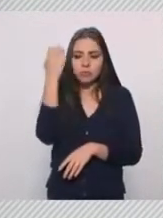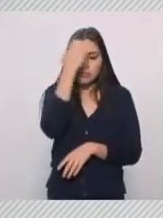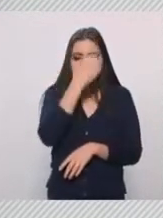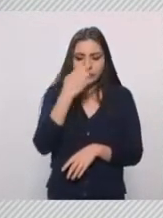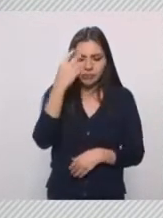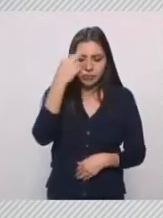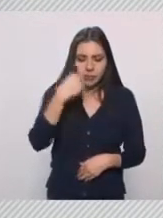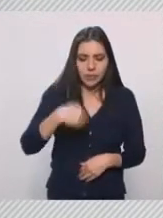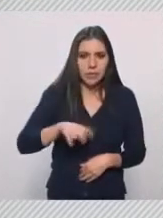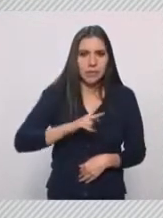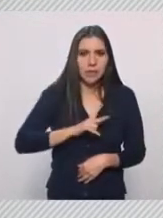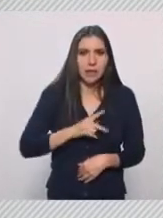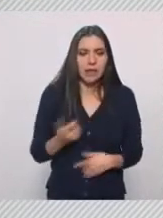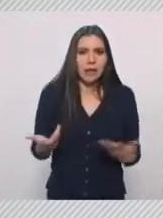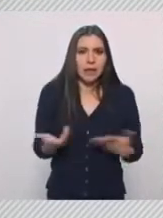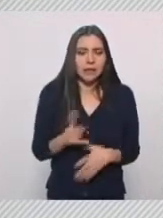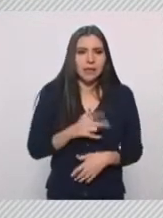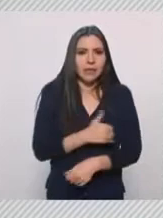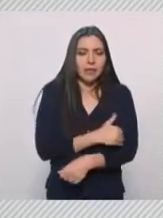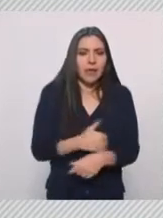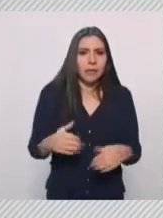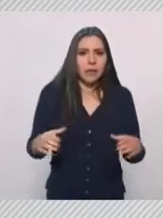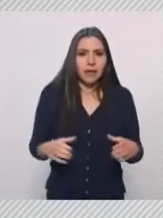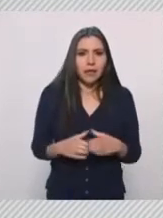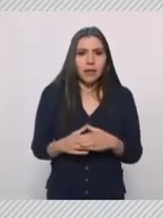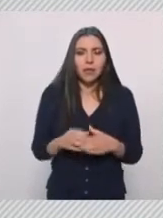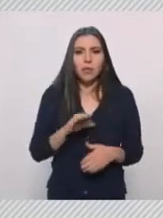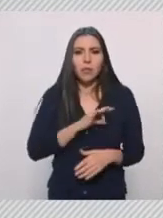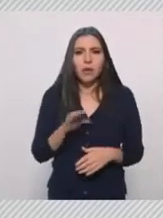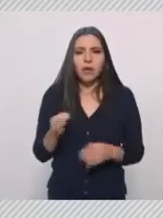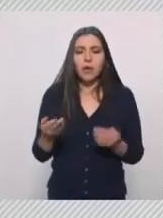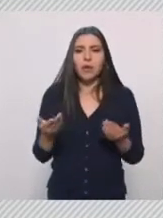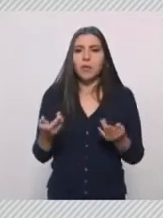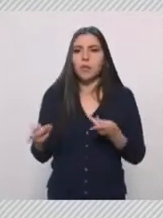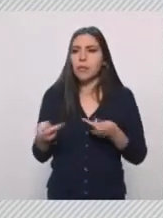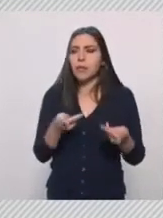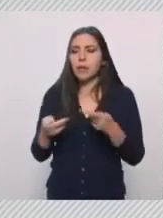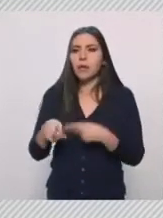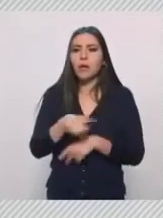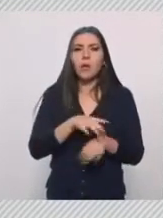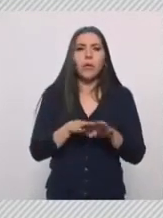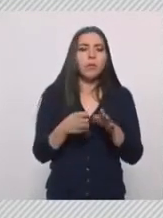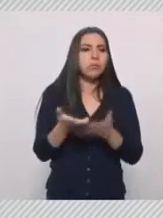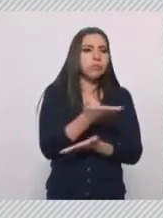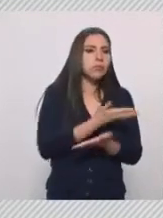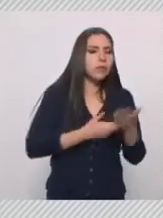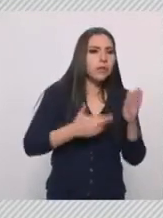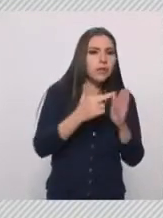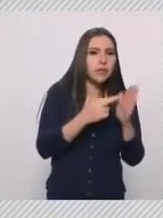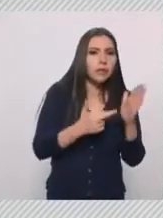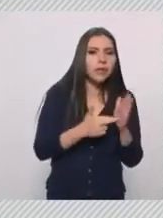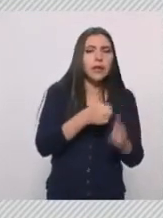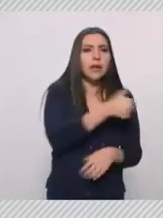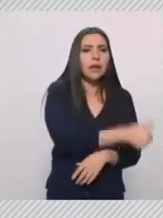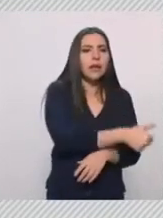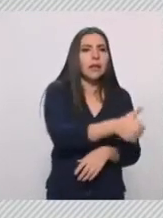nuestra propia familia y con base en eso pues crear nuestras reglas de convivencia, nuestros roles, las tareas de cada